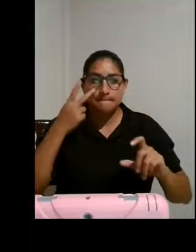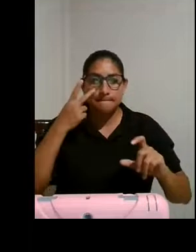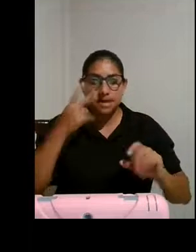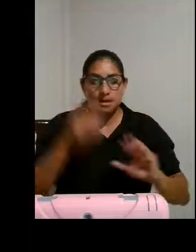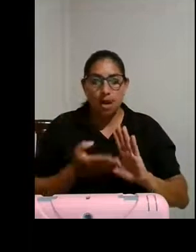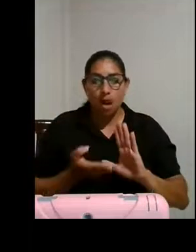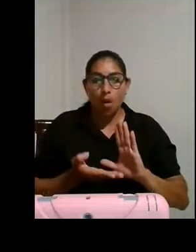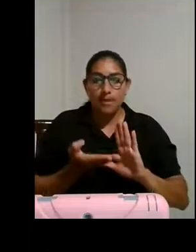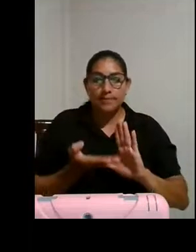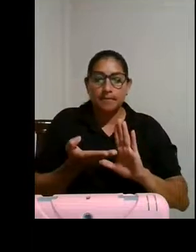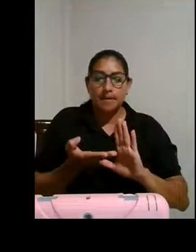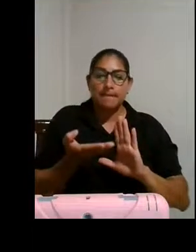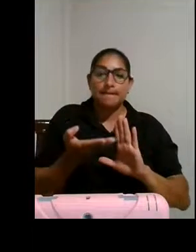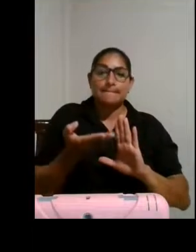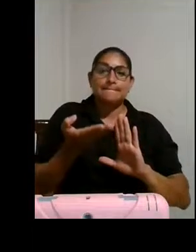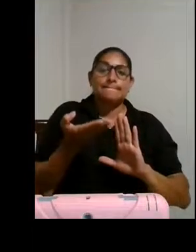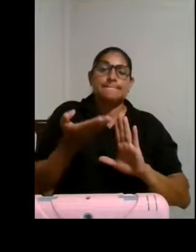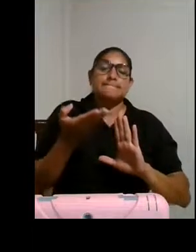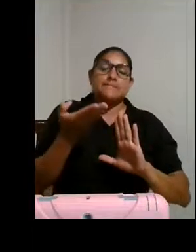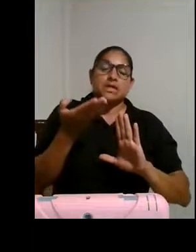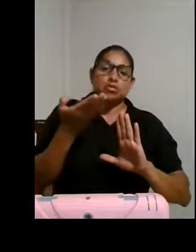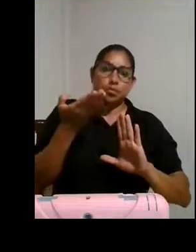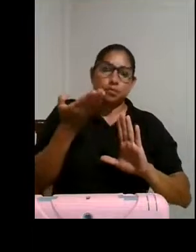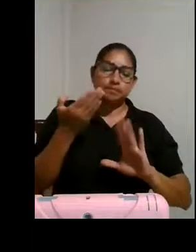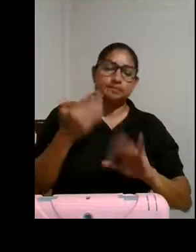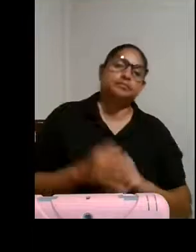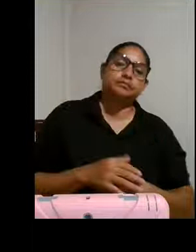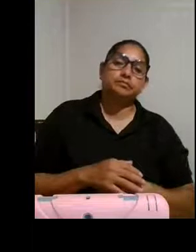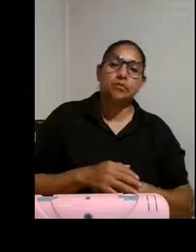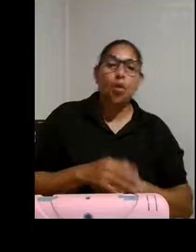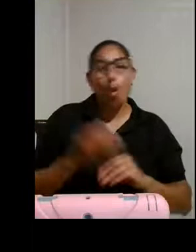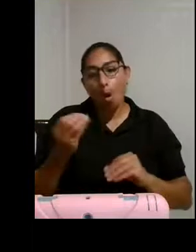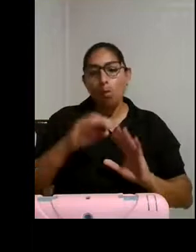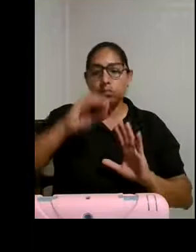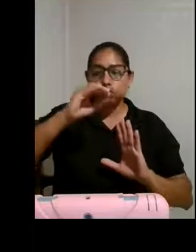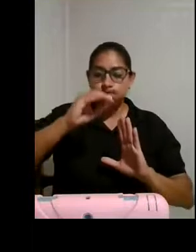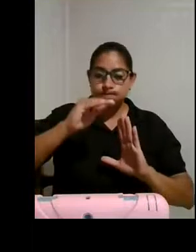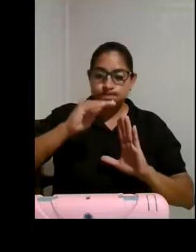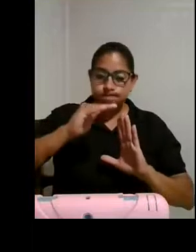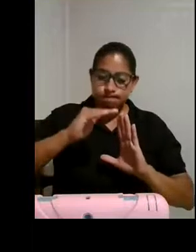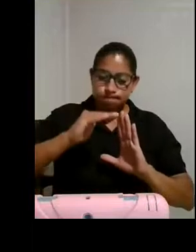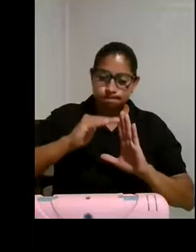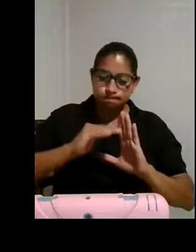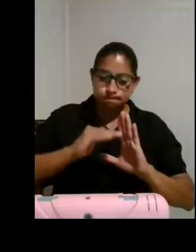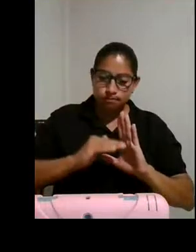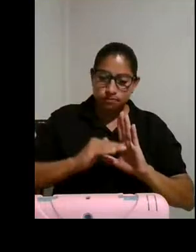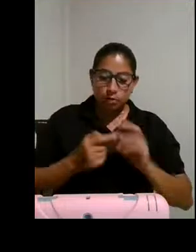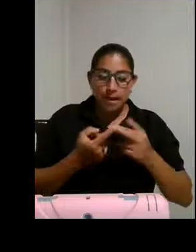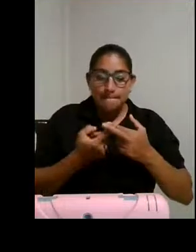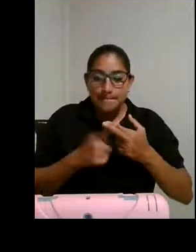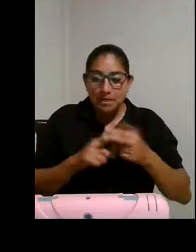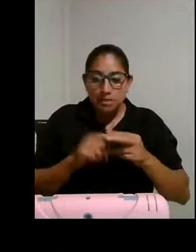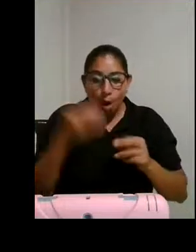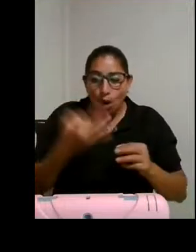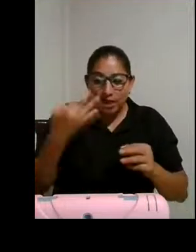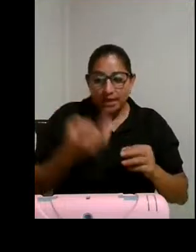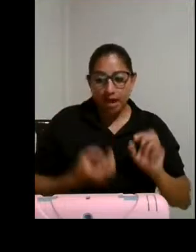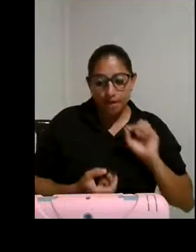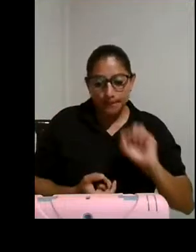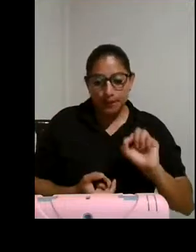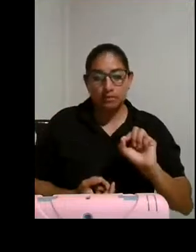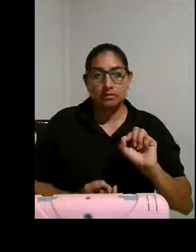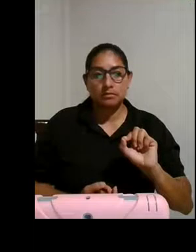tener un aumento o disminución del punto original, que el punto original que